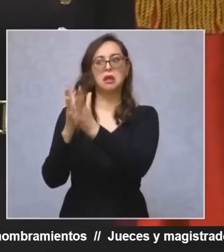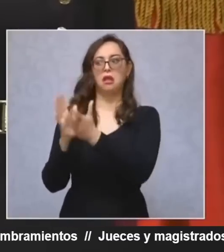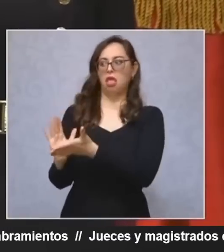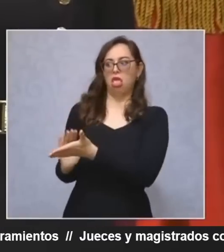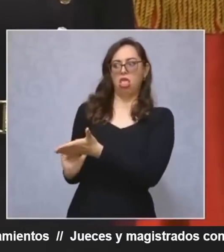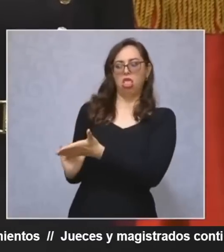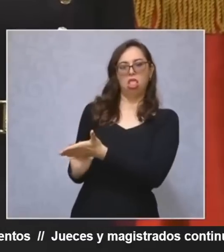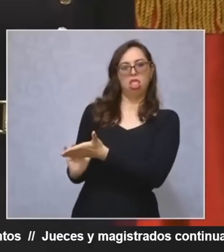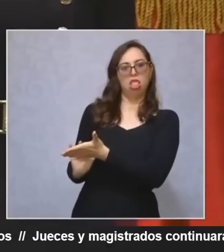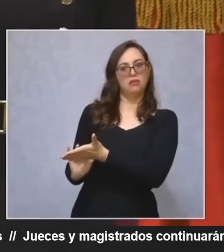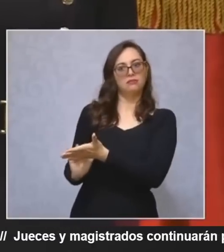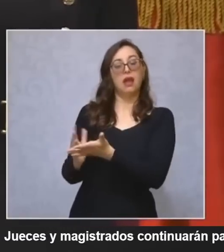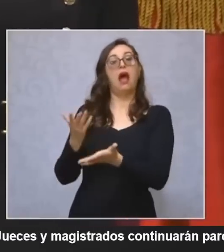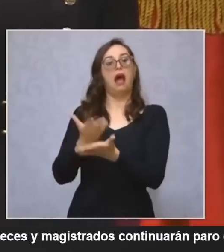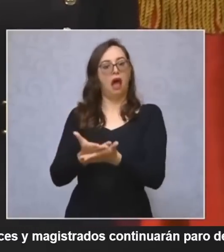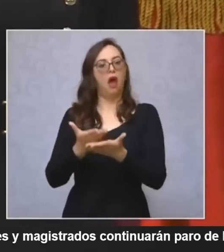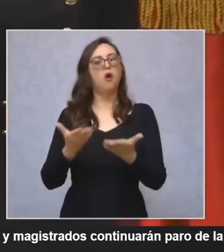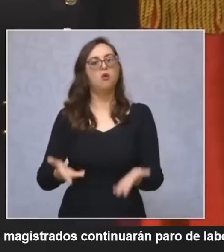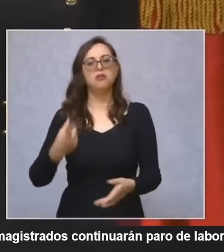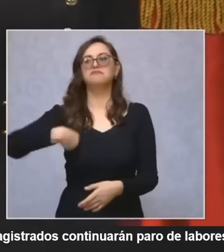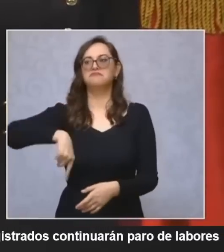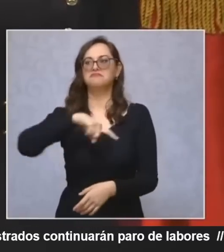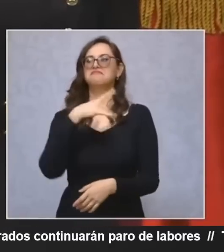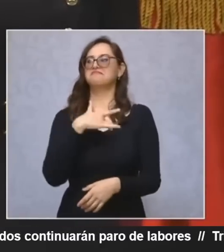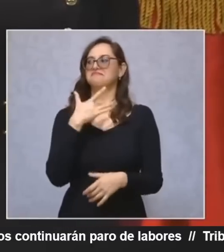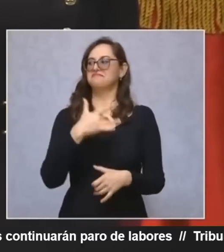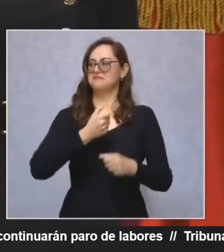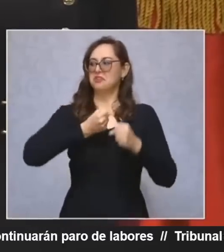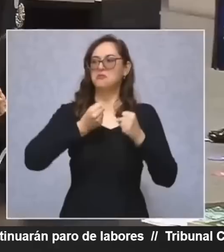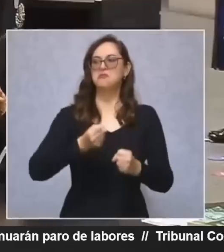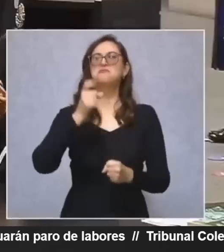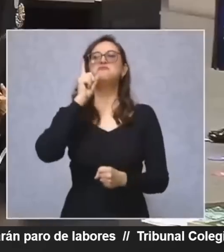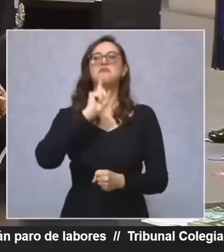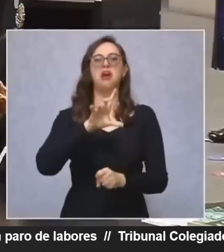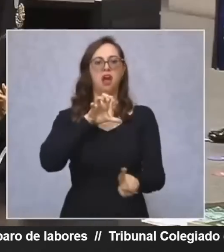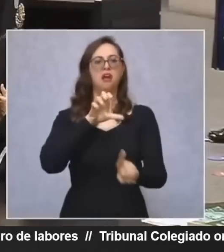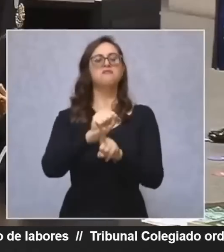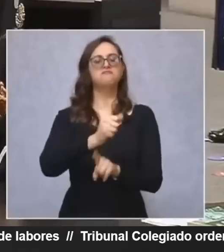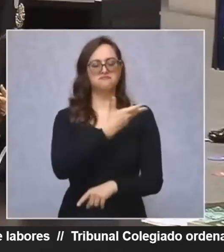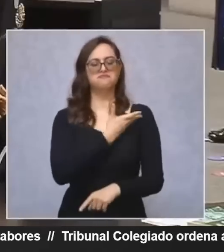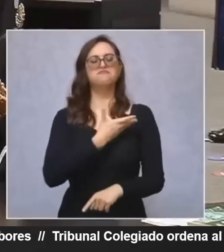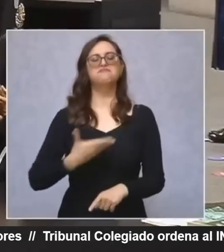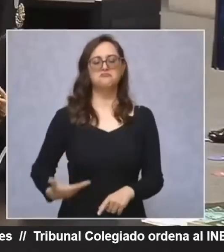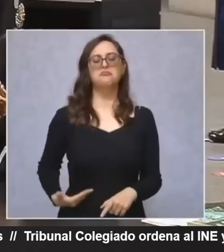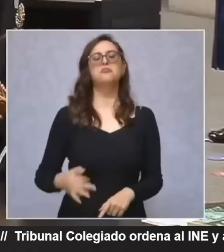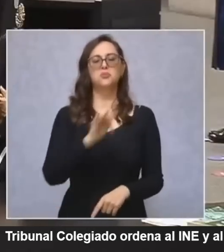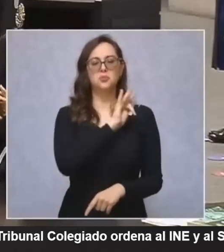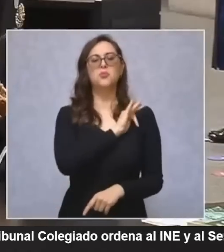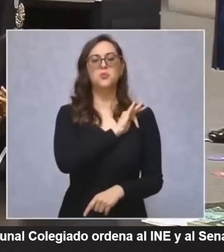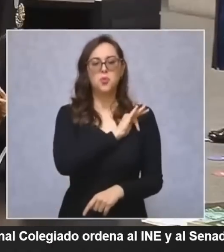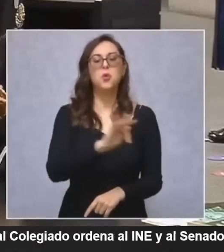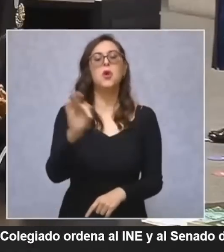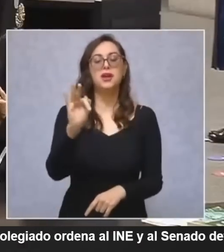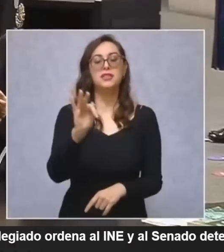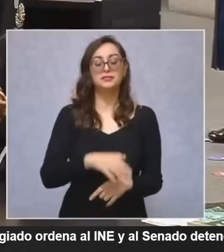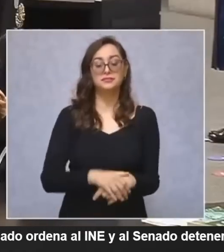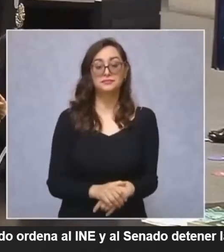podemos ser presidentas. Y con ello hago una respetuosa invitación